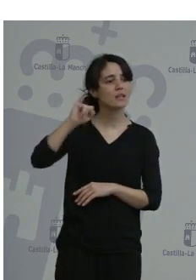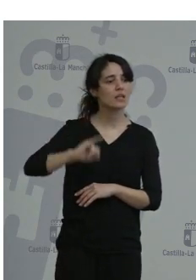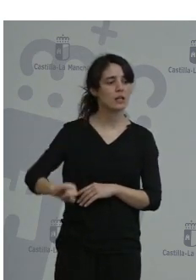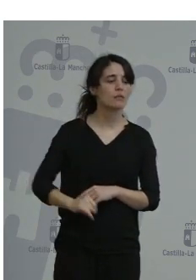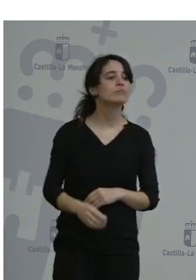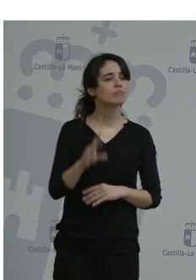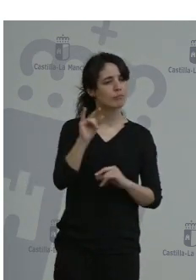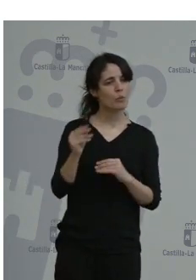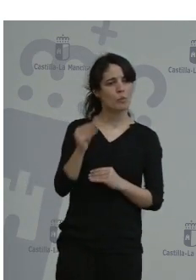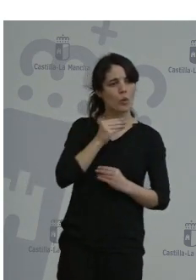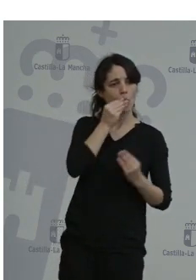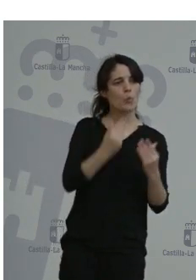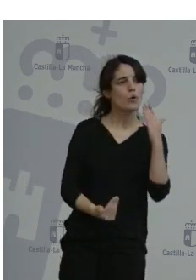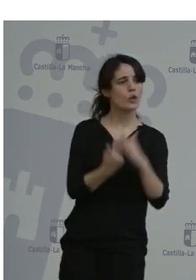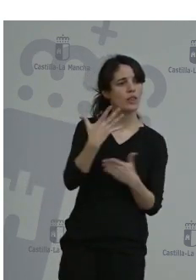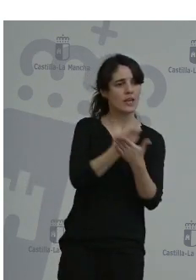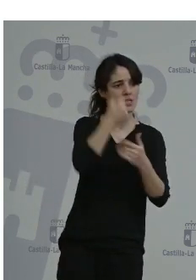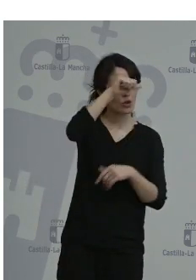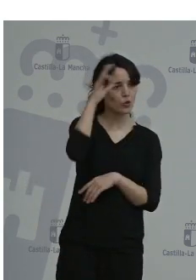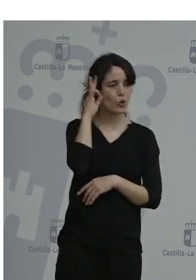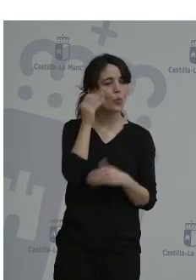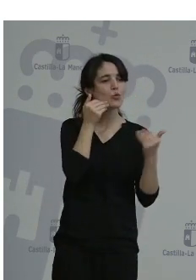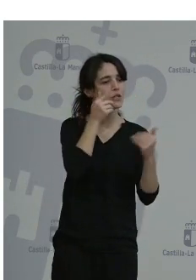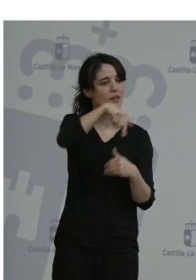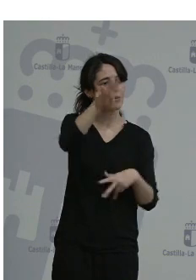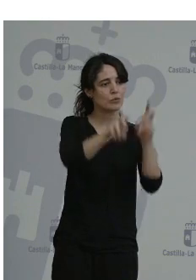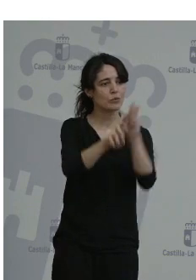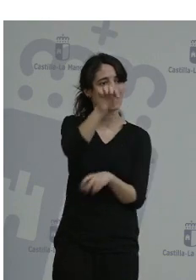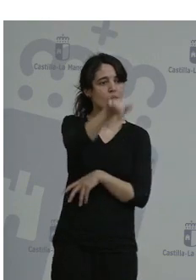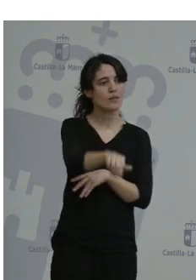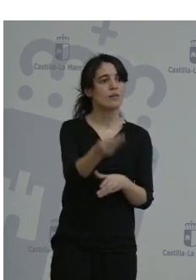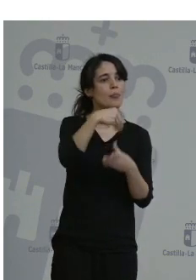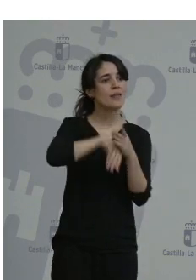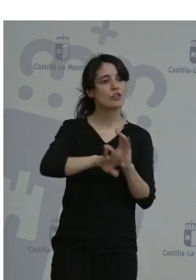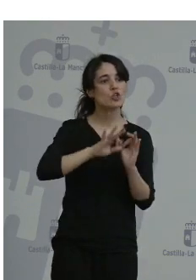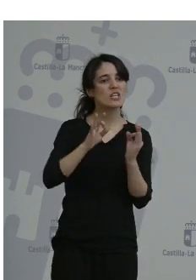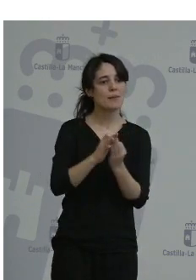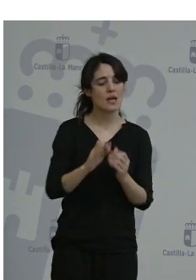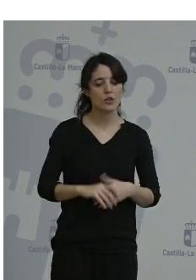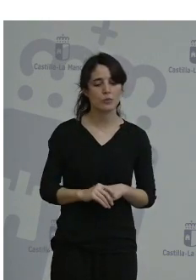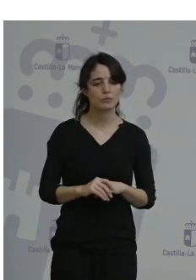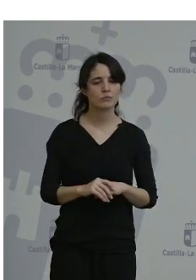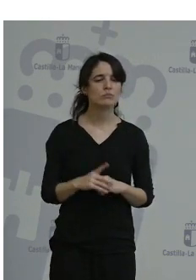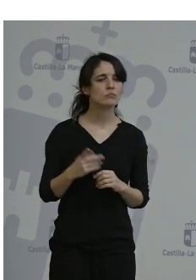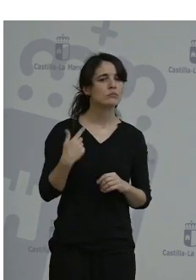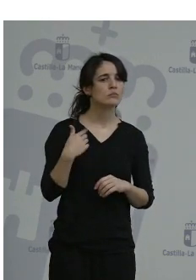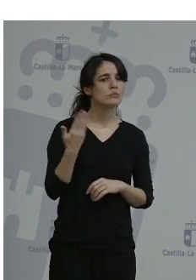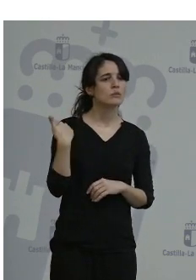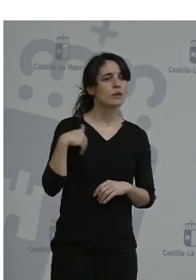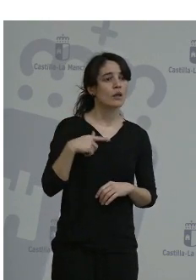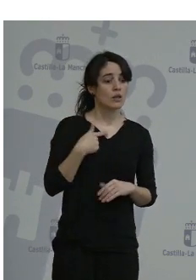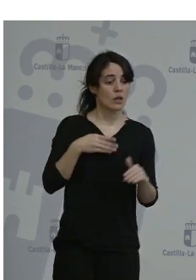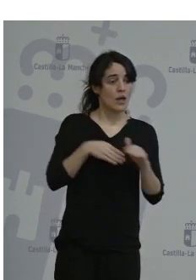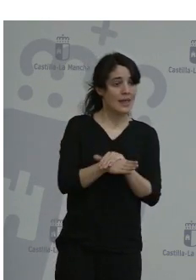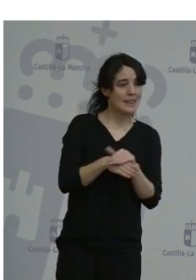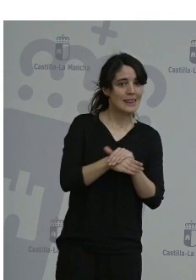a todas y a todos. Muchísimas gracias por estar aquí en este seminario. Me preguntaban en la entrada a